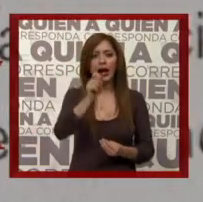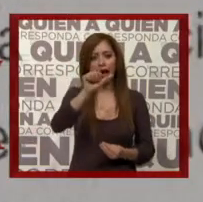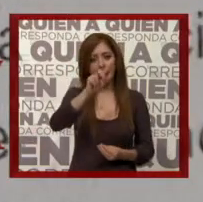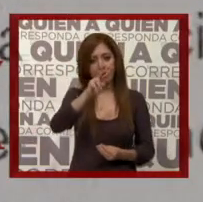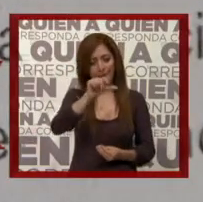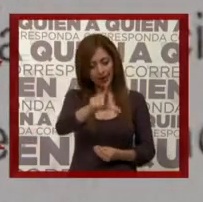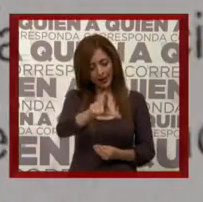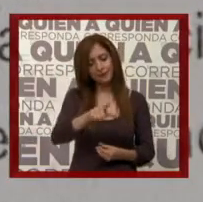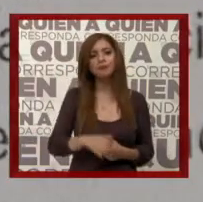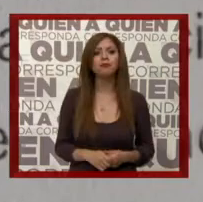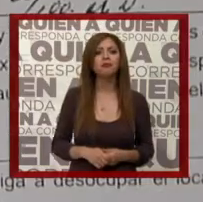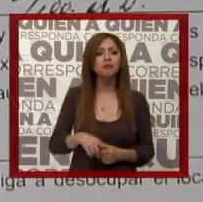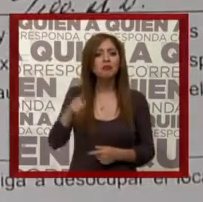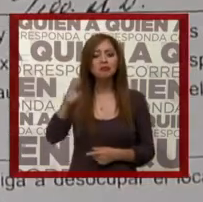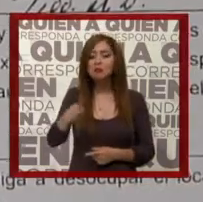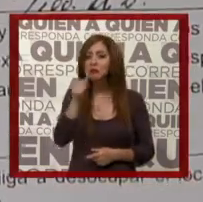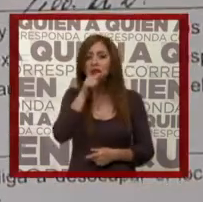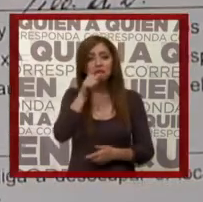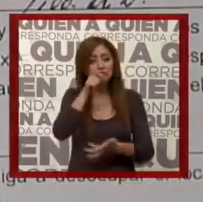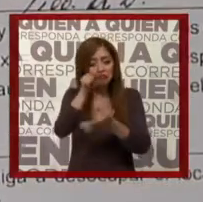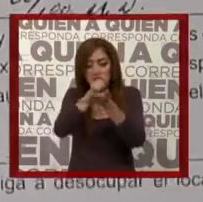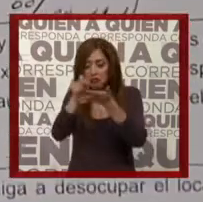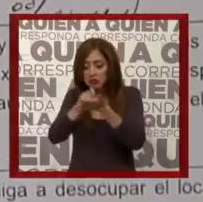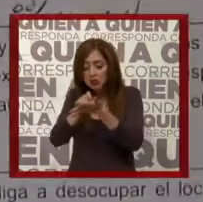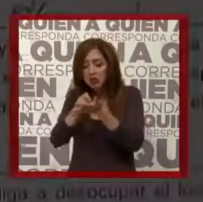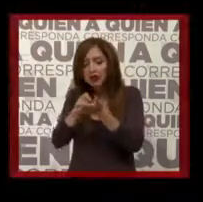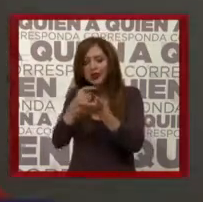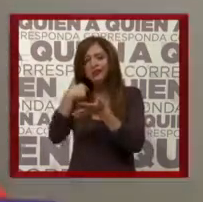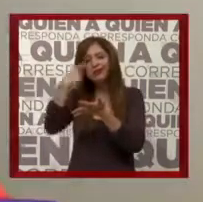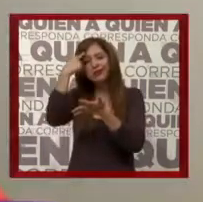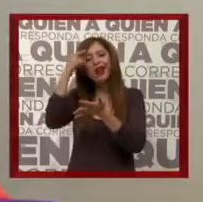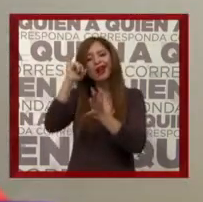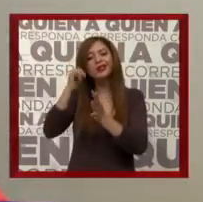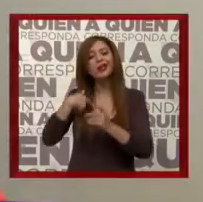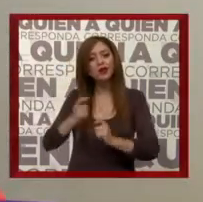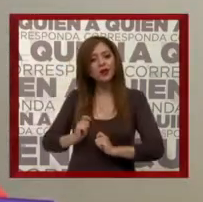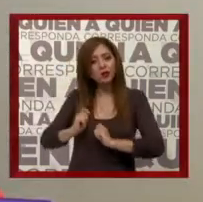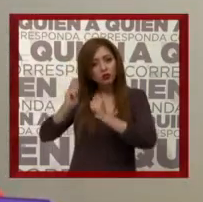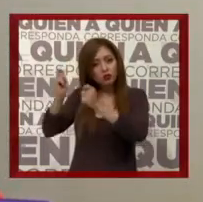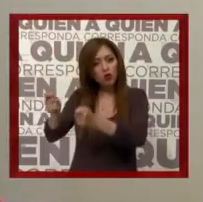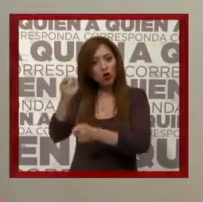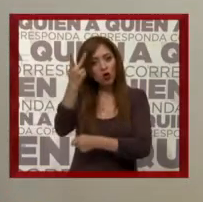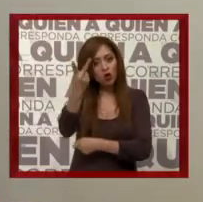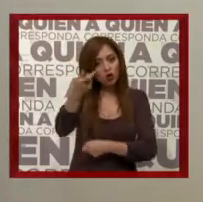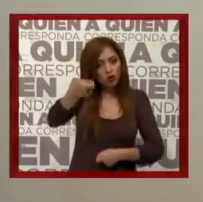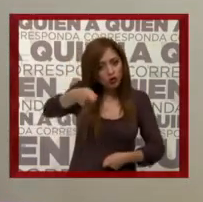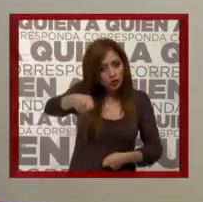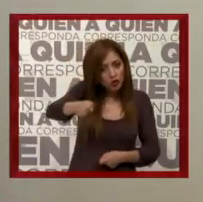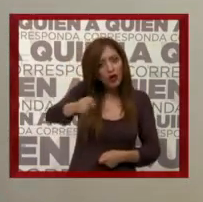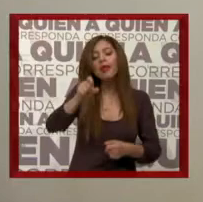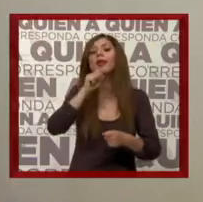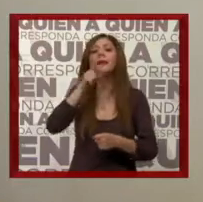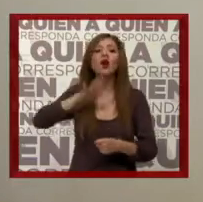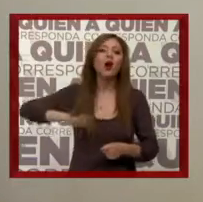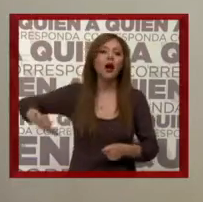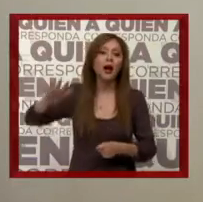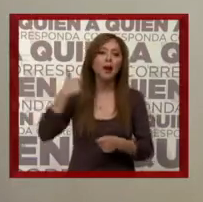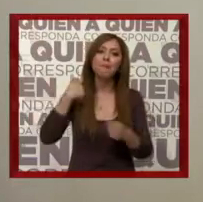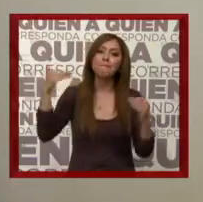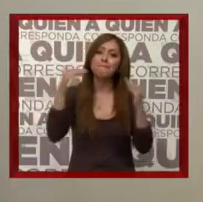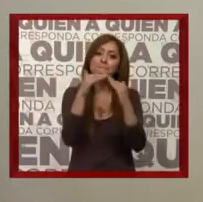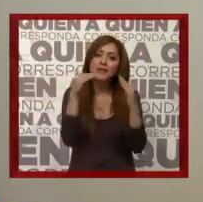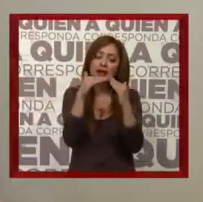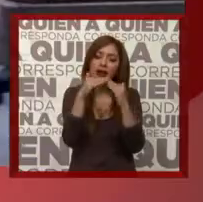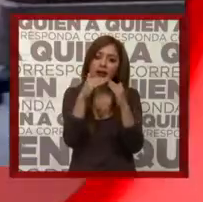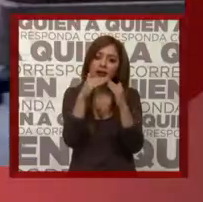sin cumplir con todos los requisitos, Fernando confió en ellos. Entregué los dos duplicados y duplicados de toda mi casa. Entonces,